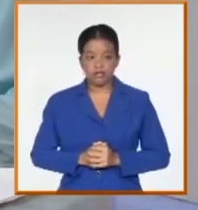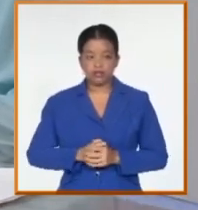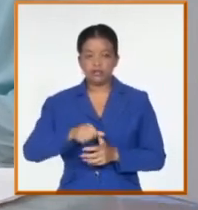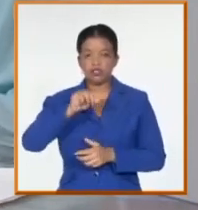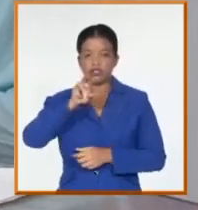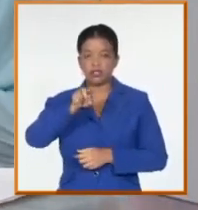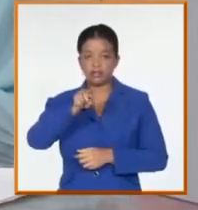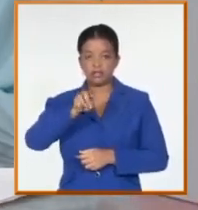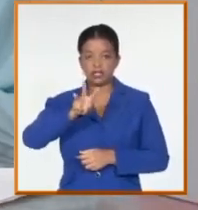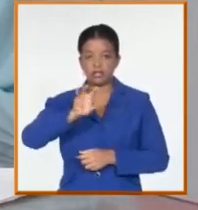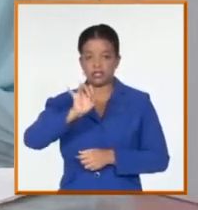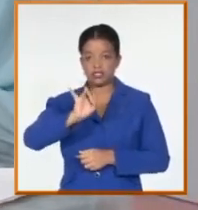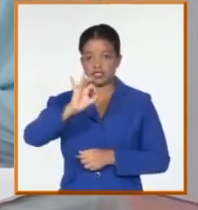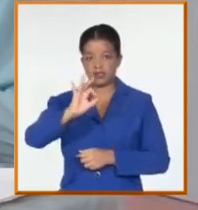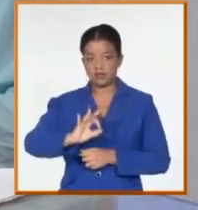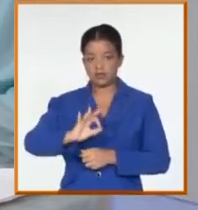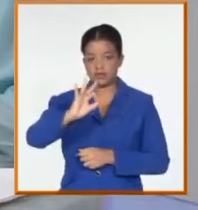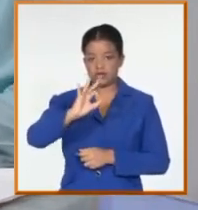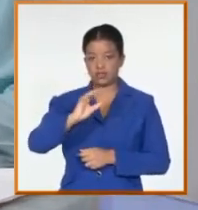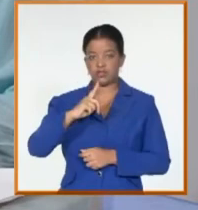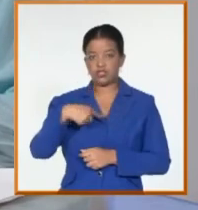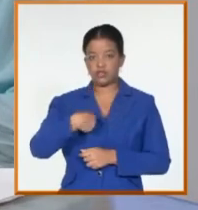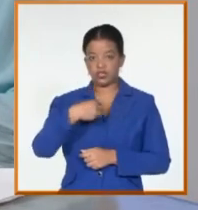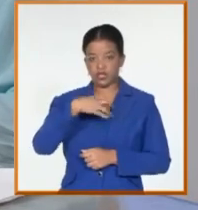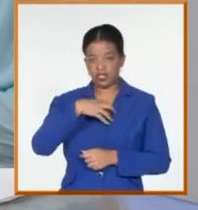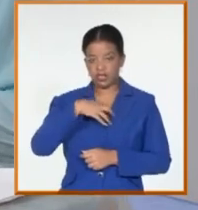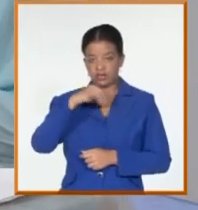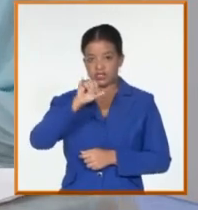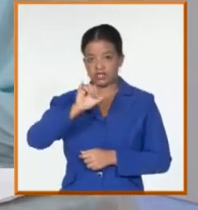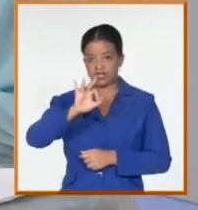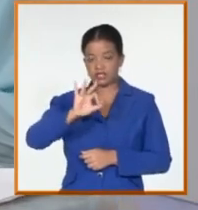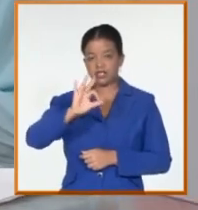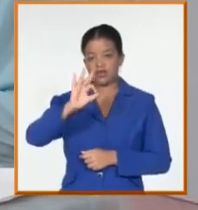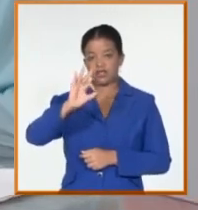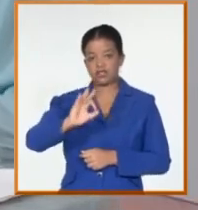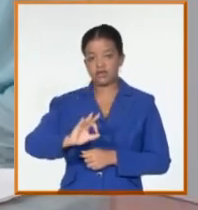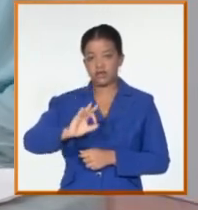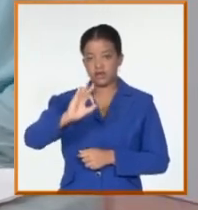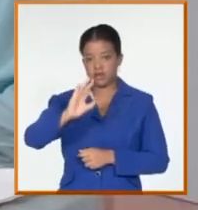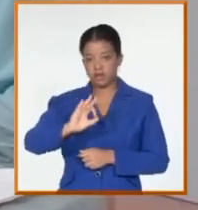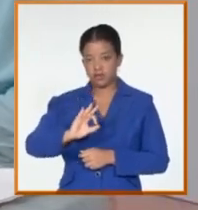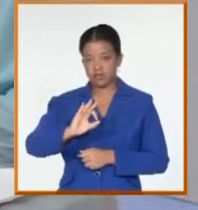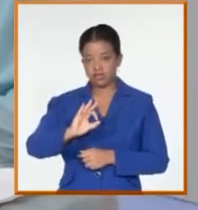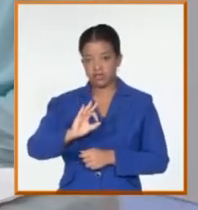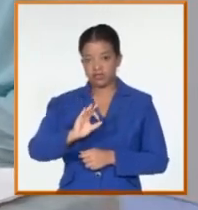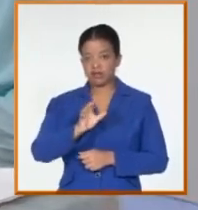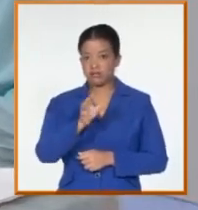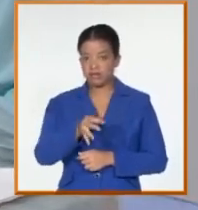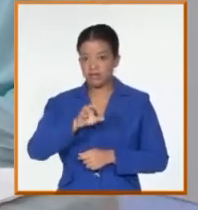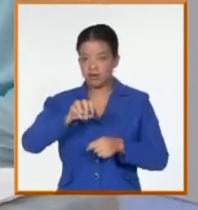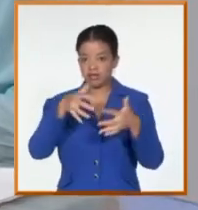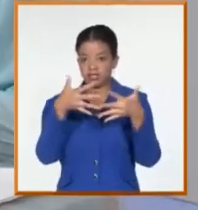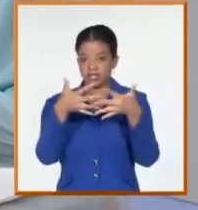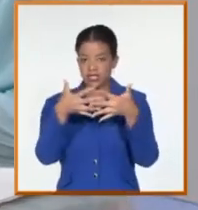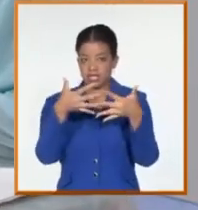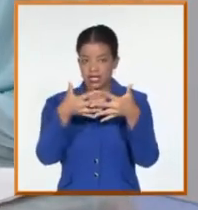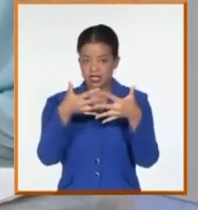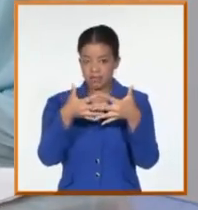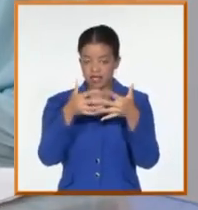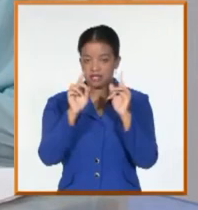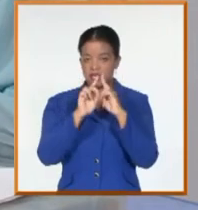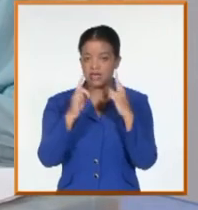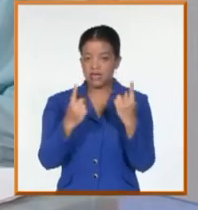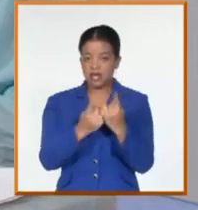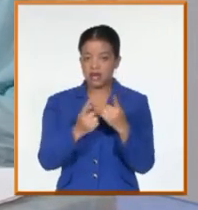37%. nosotros tenemos un 78 78% y de las unidades es justamente